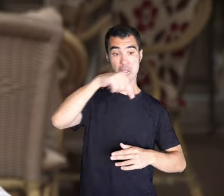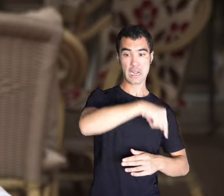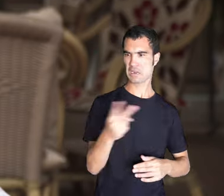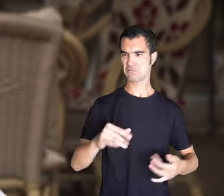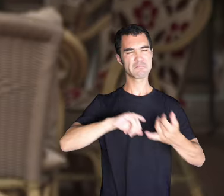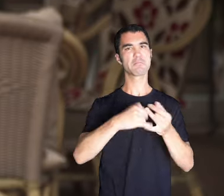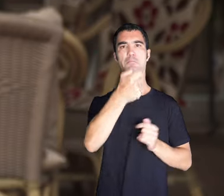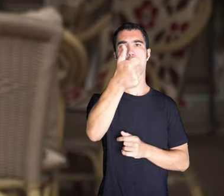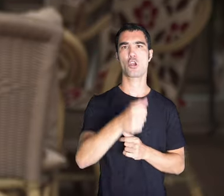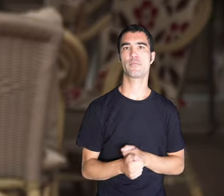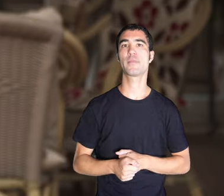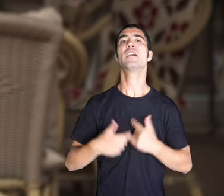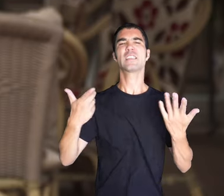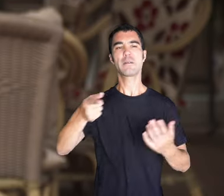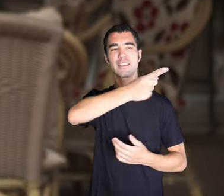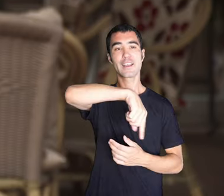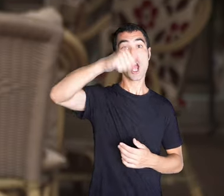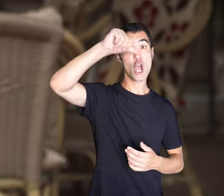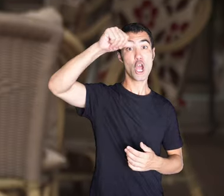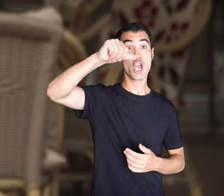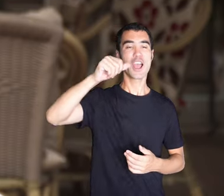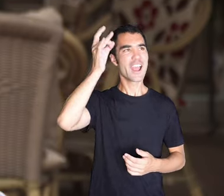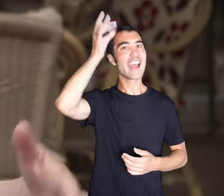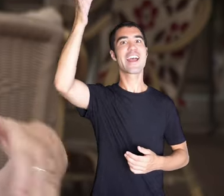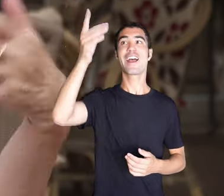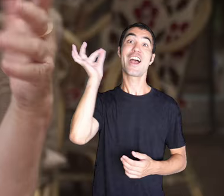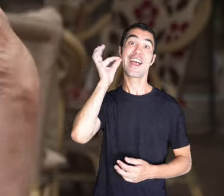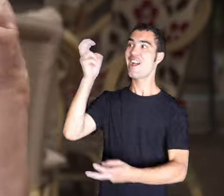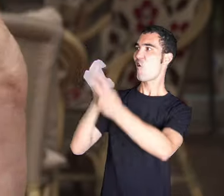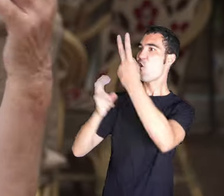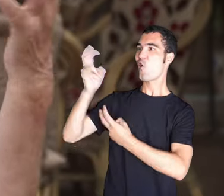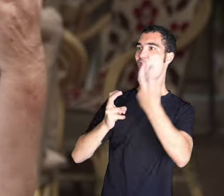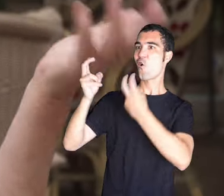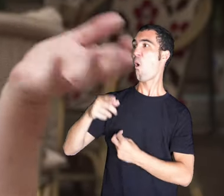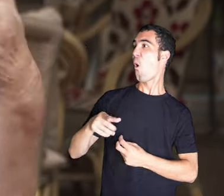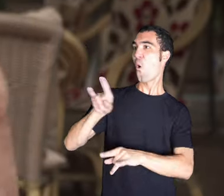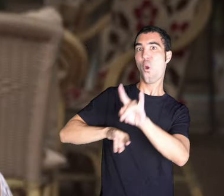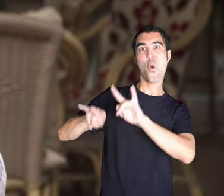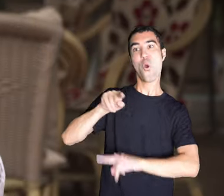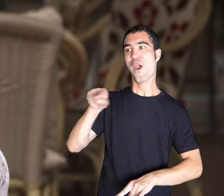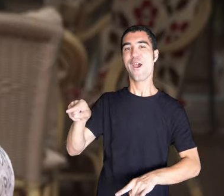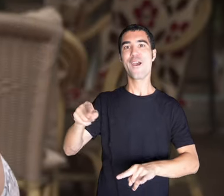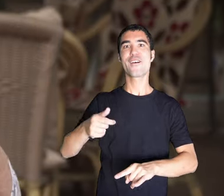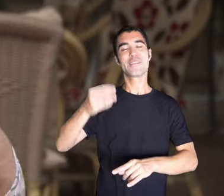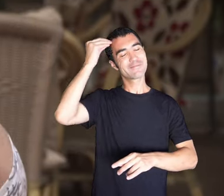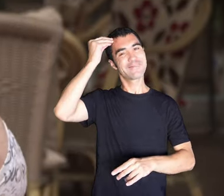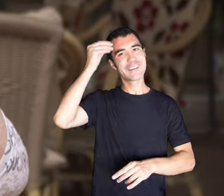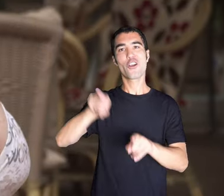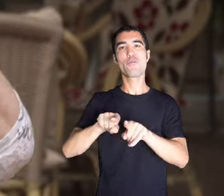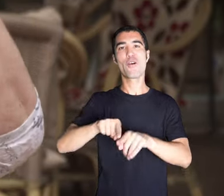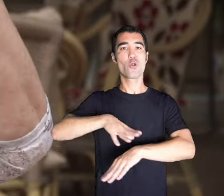yo creo que también tenían la idea que las que veníamos éramos mucho más... bueno, como